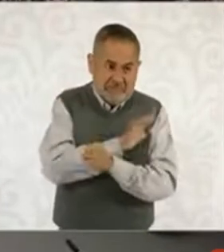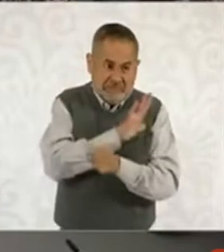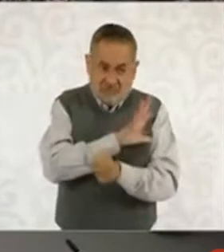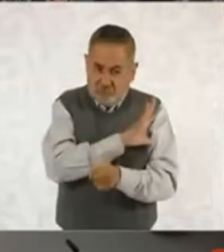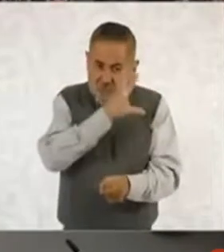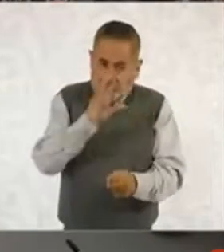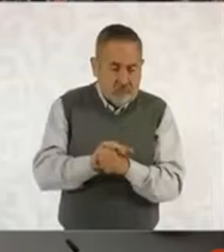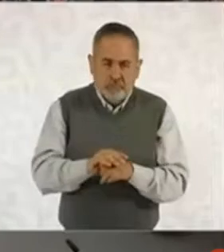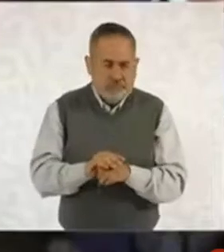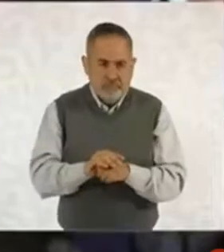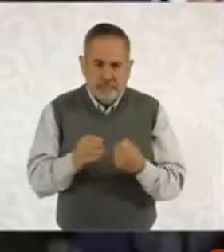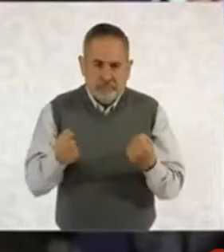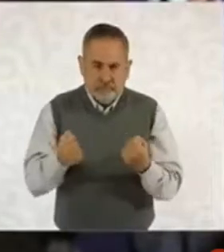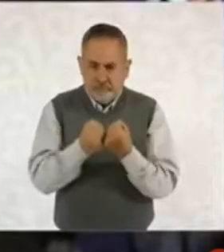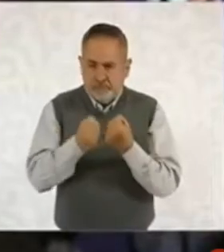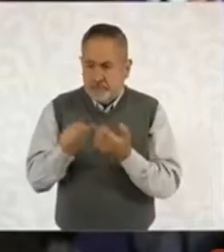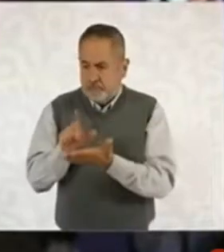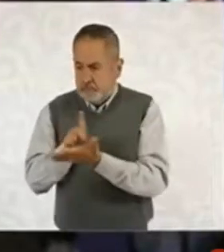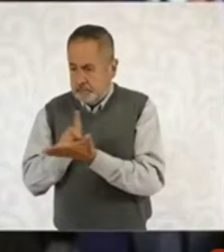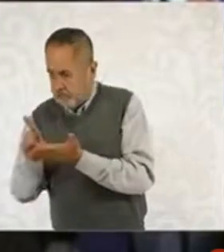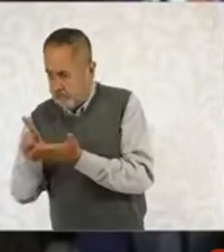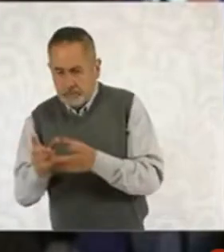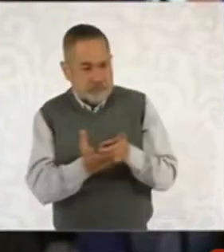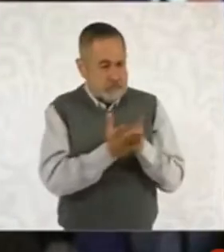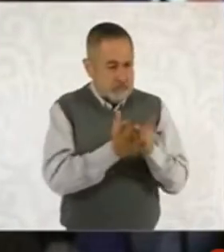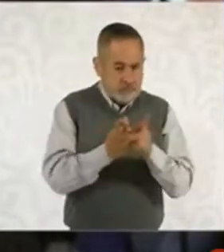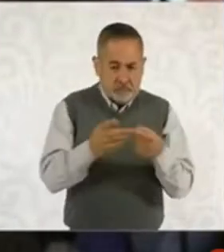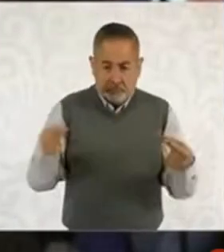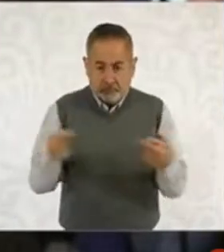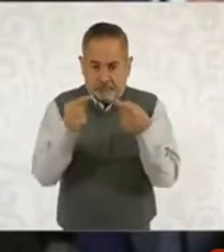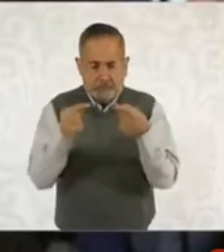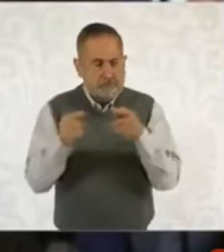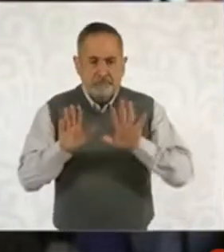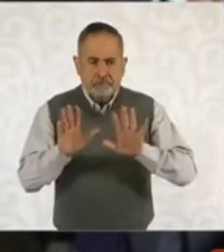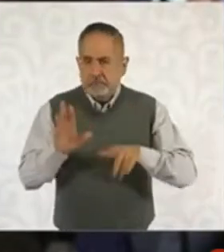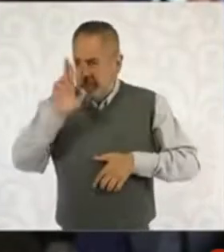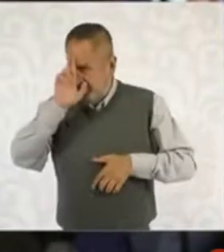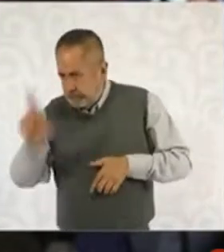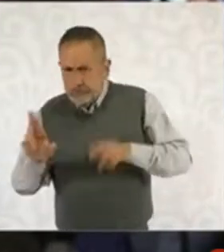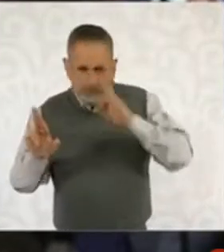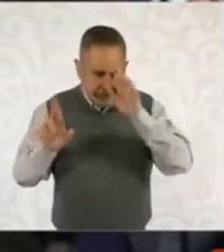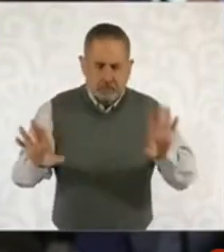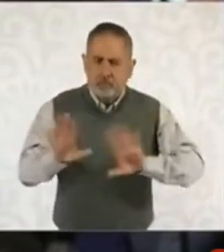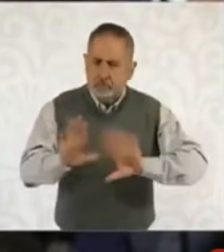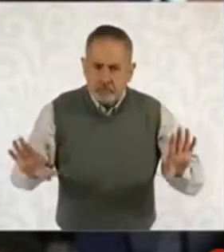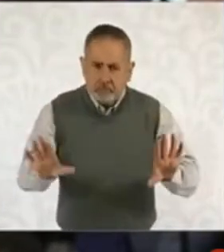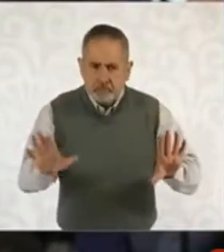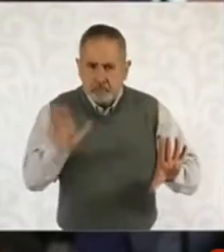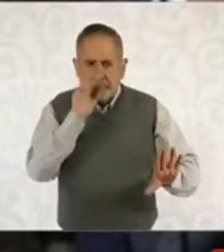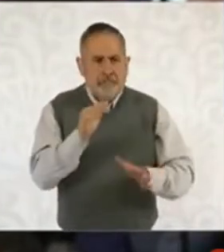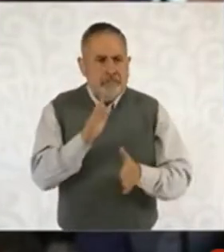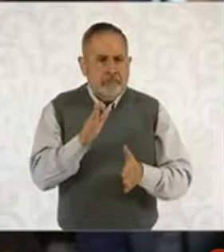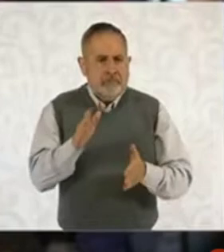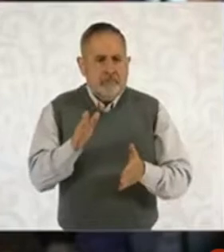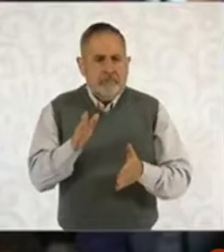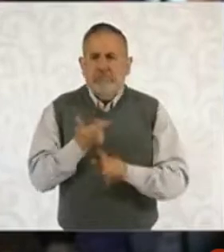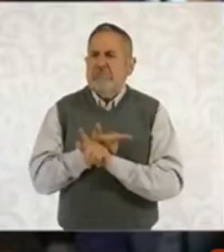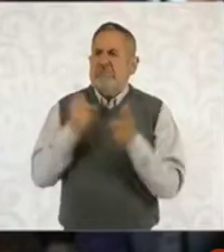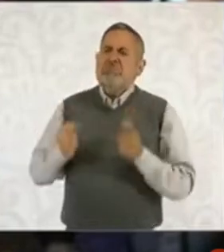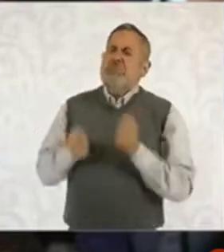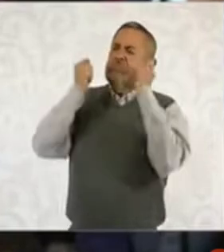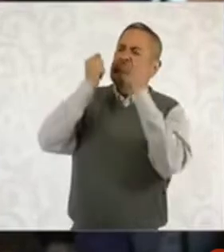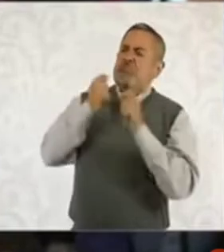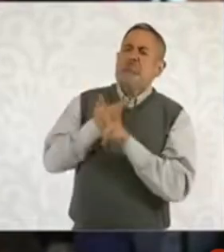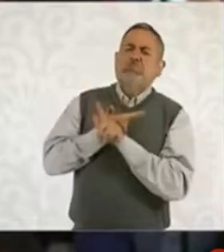que cuando chocan con otros derechos de otras personas y con otras libertades, pues ahí entra el conflicto y se tiene que